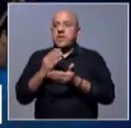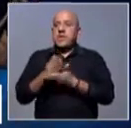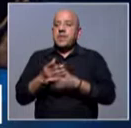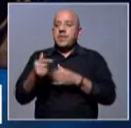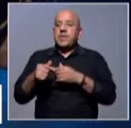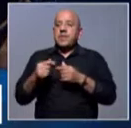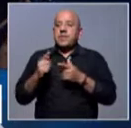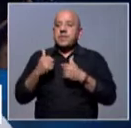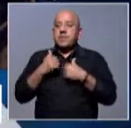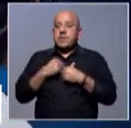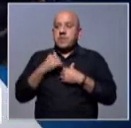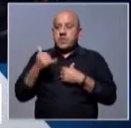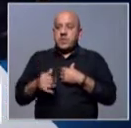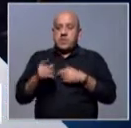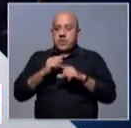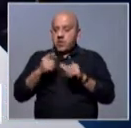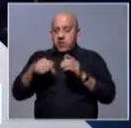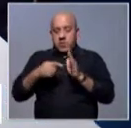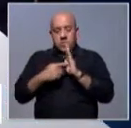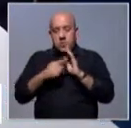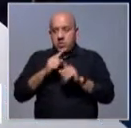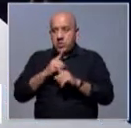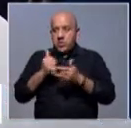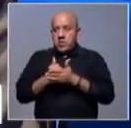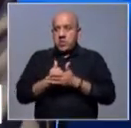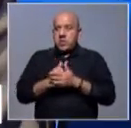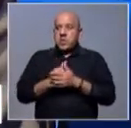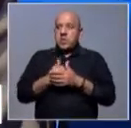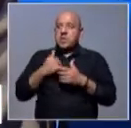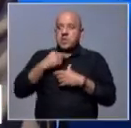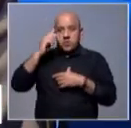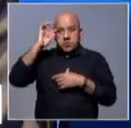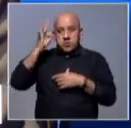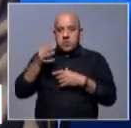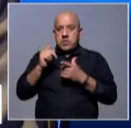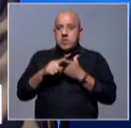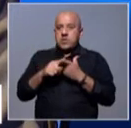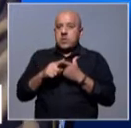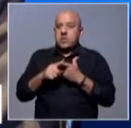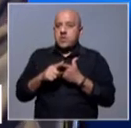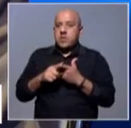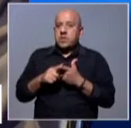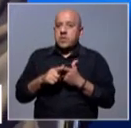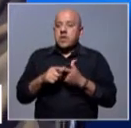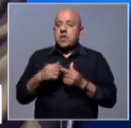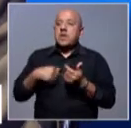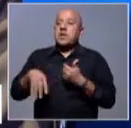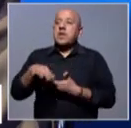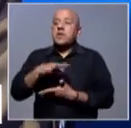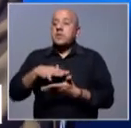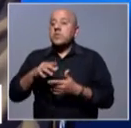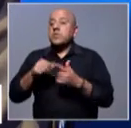devolución que nosotros tuvimos no estaba este punto yo creo que es absolutamente irrealizable dada la situación